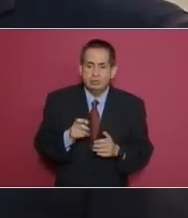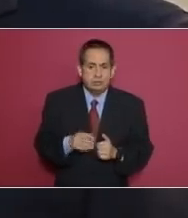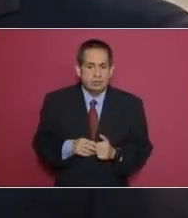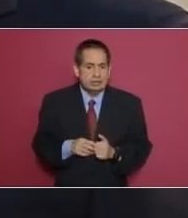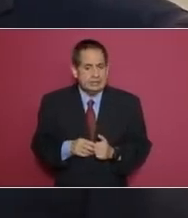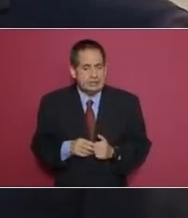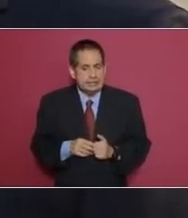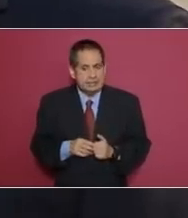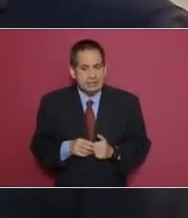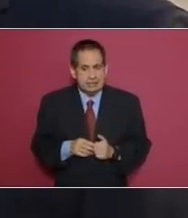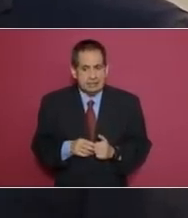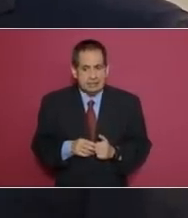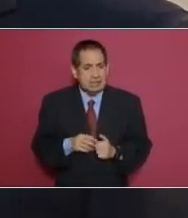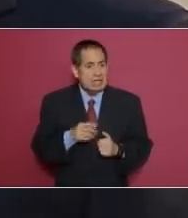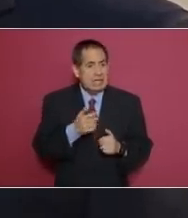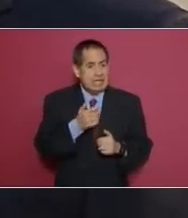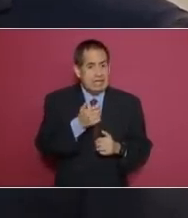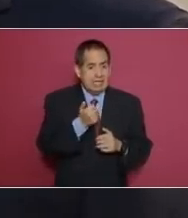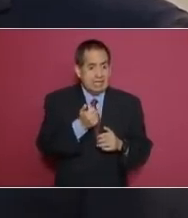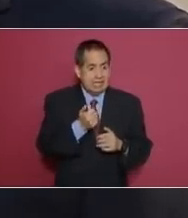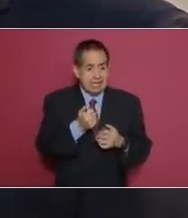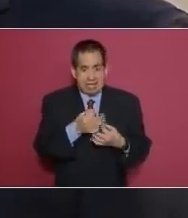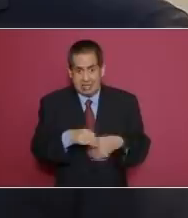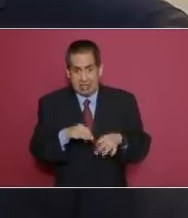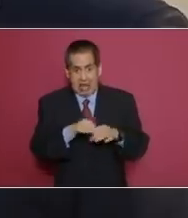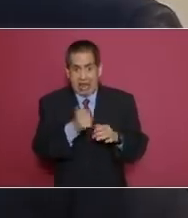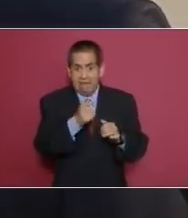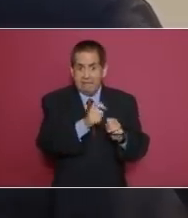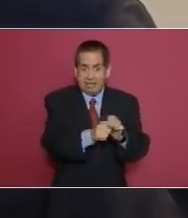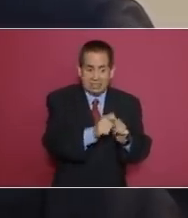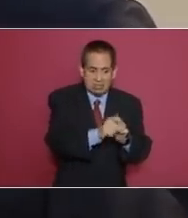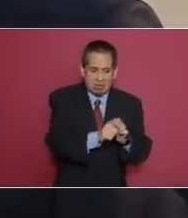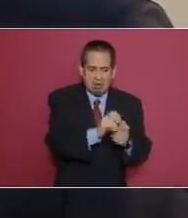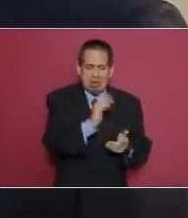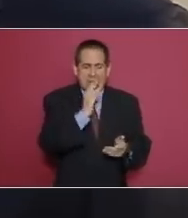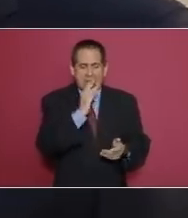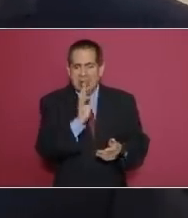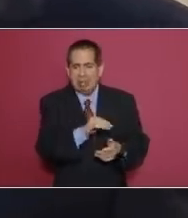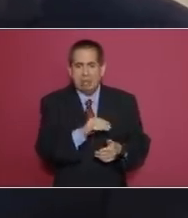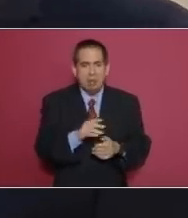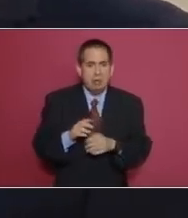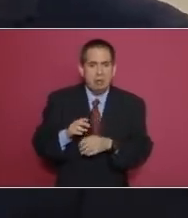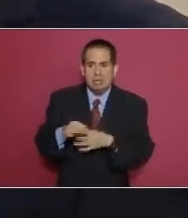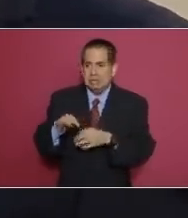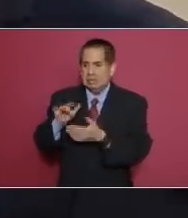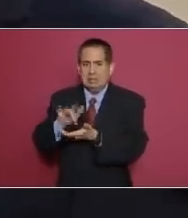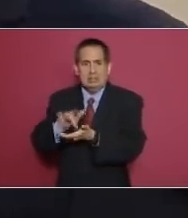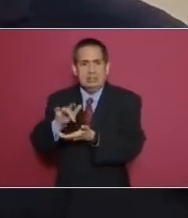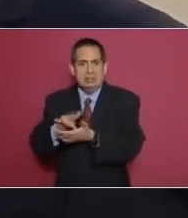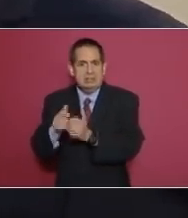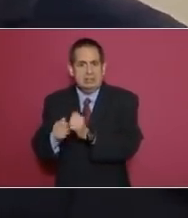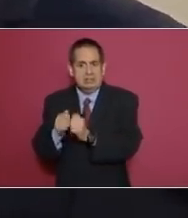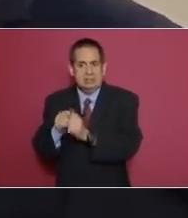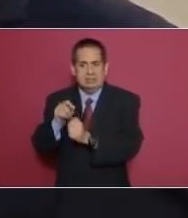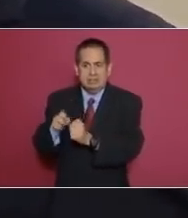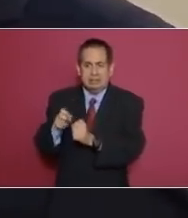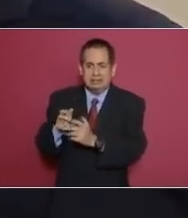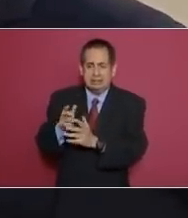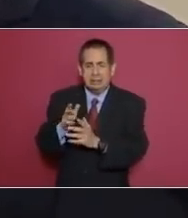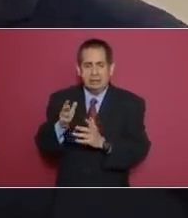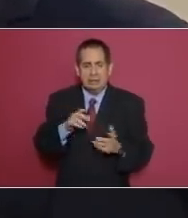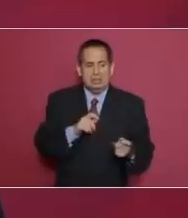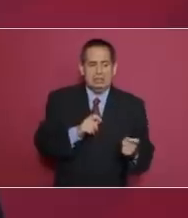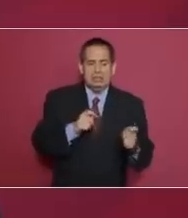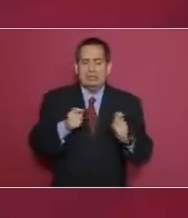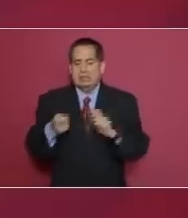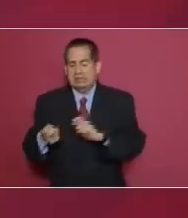tanta relevancia, tanta importancia el efectivo. O sea, es eso, ¿no? Poder